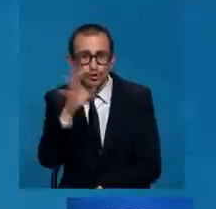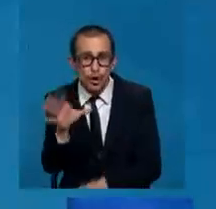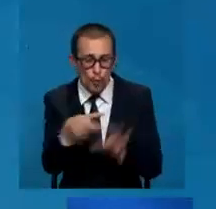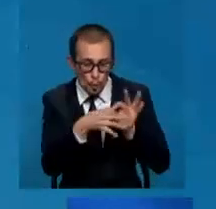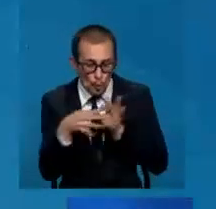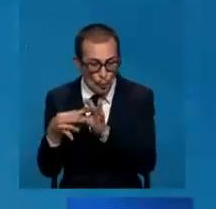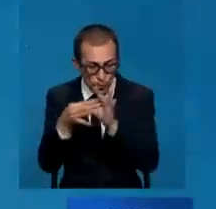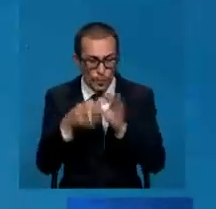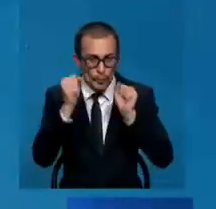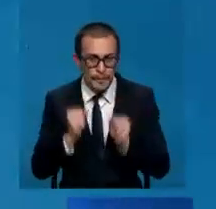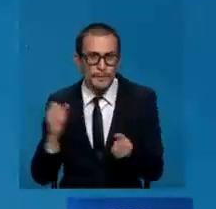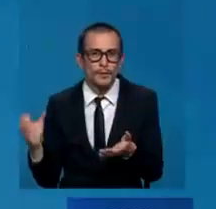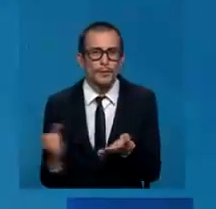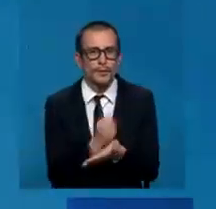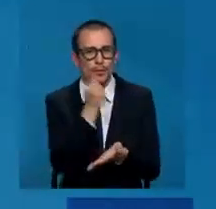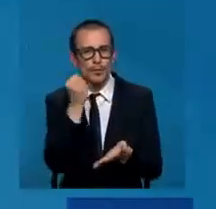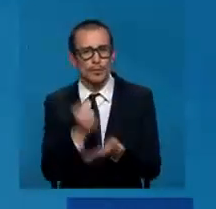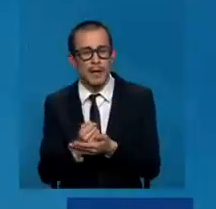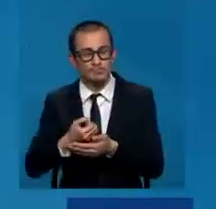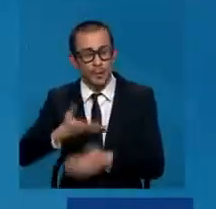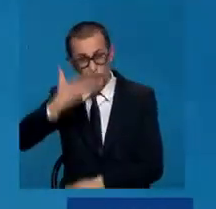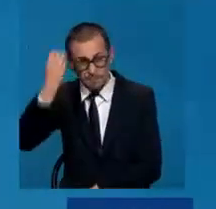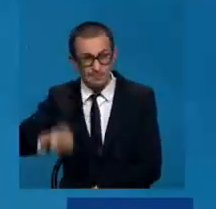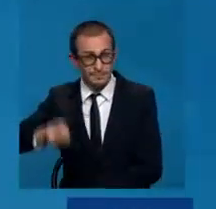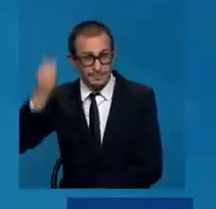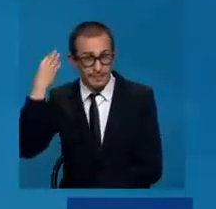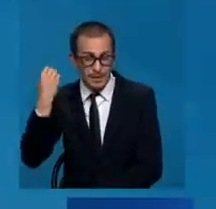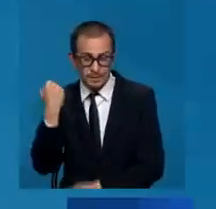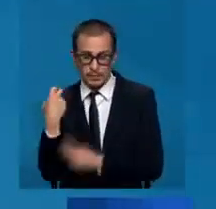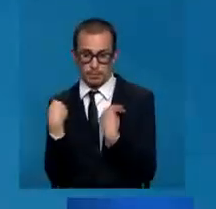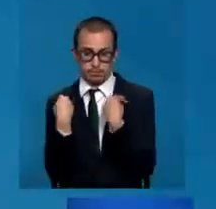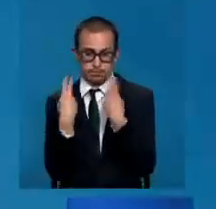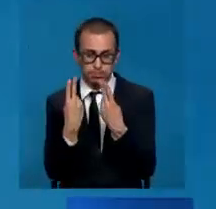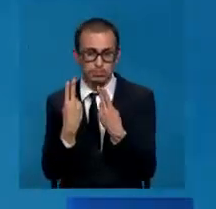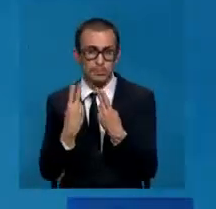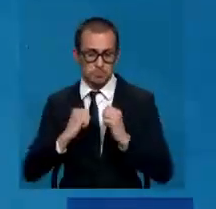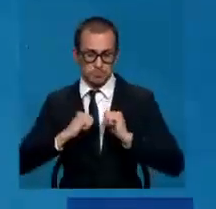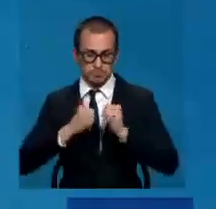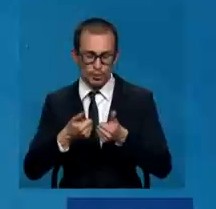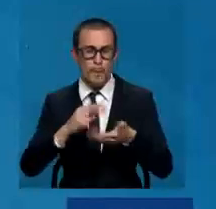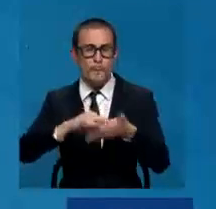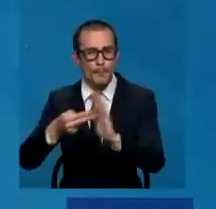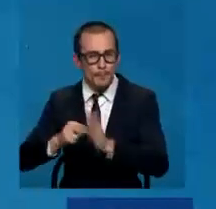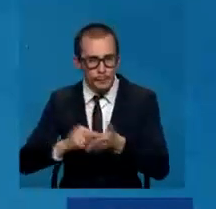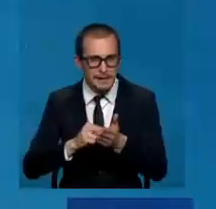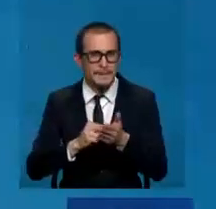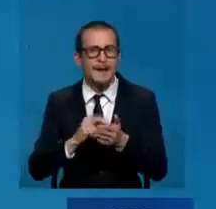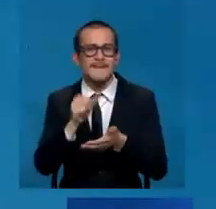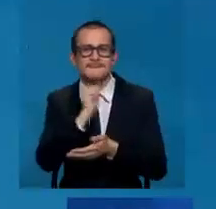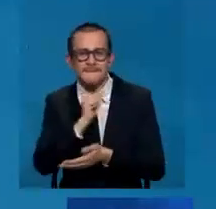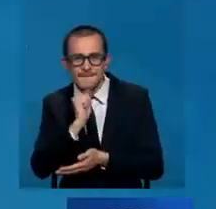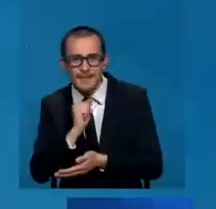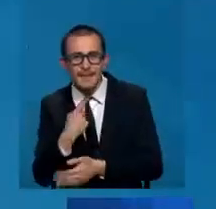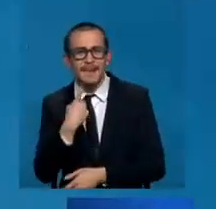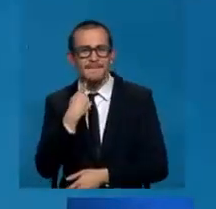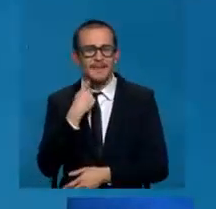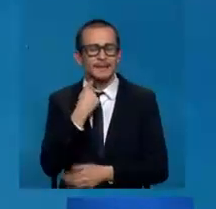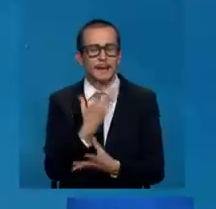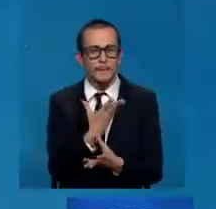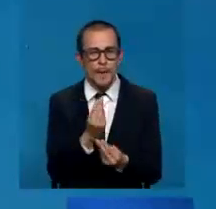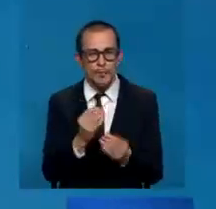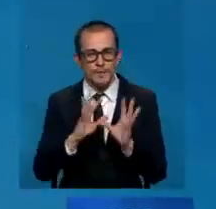unidos lograremos dejar atrás y superar estos problemas y estas carencias que afectan a